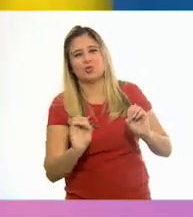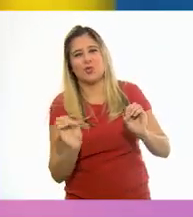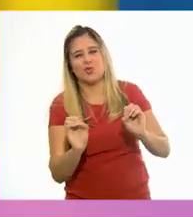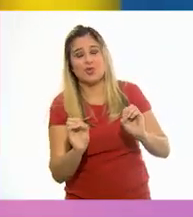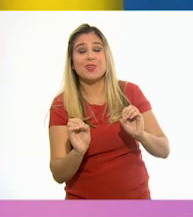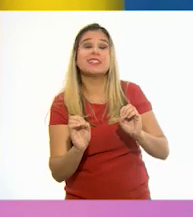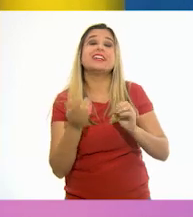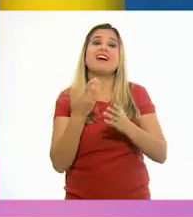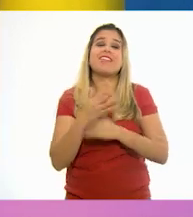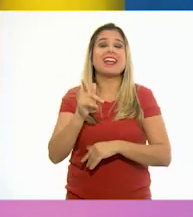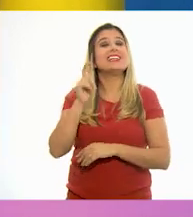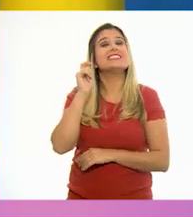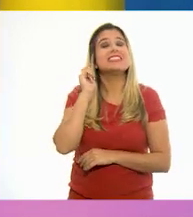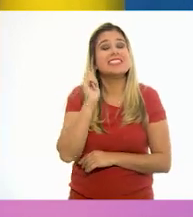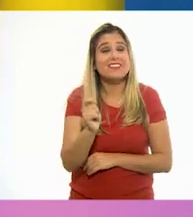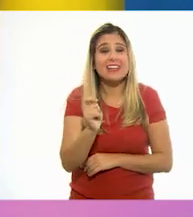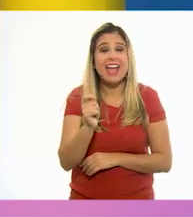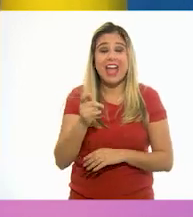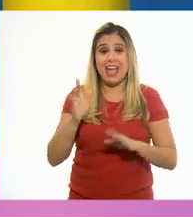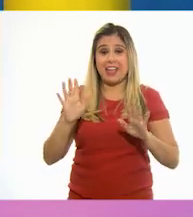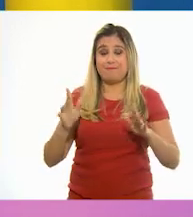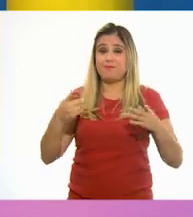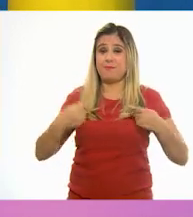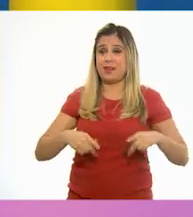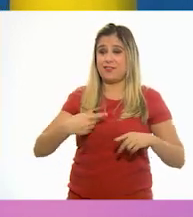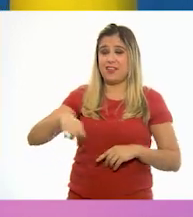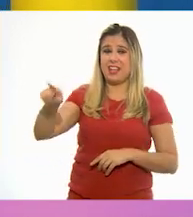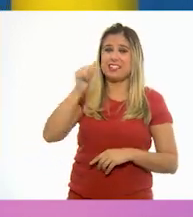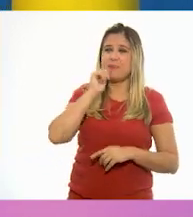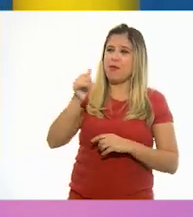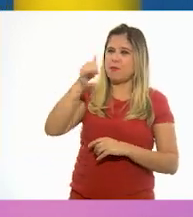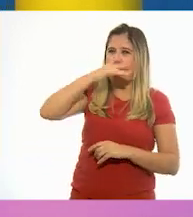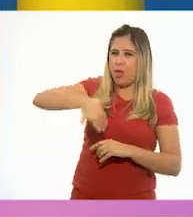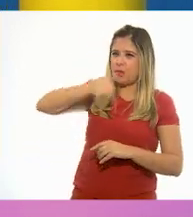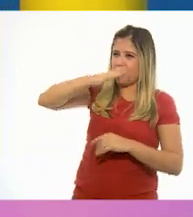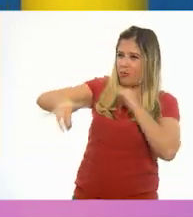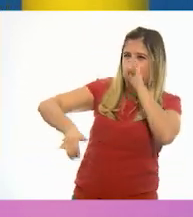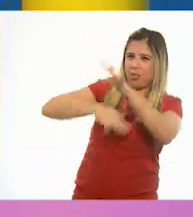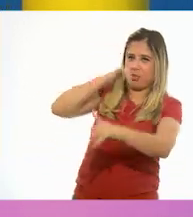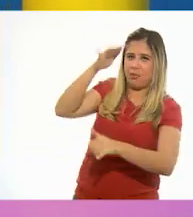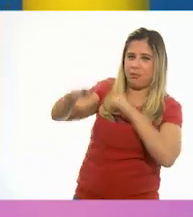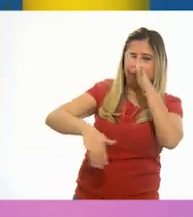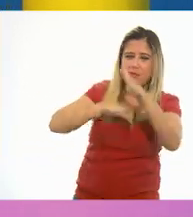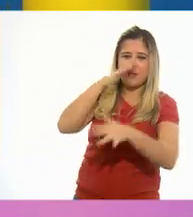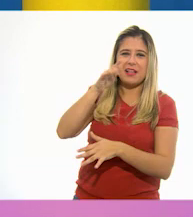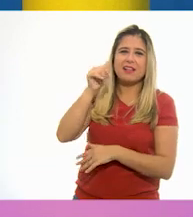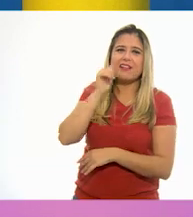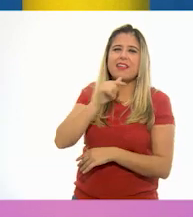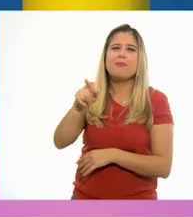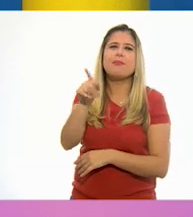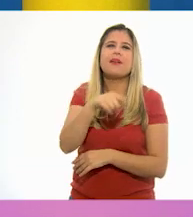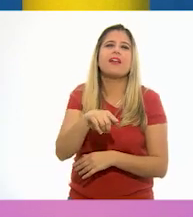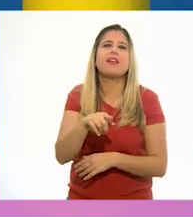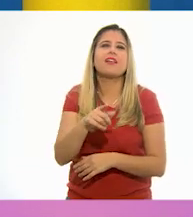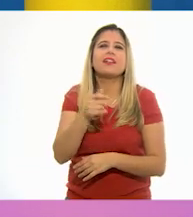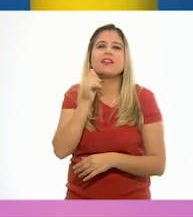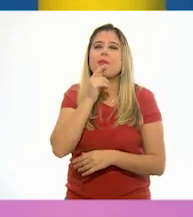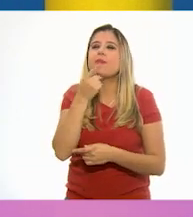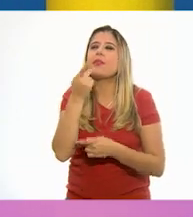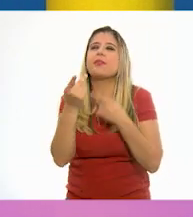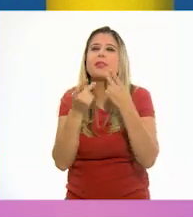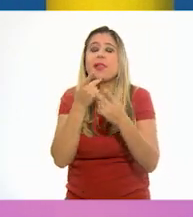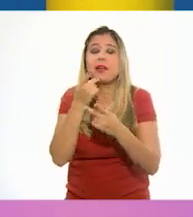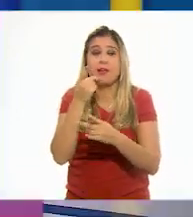Y además significa que cuando alguien te está amenazando, pues, por lo regular, nunca cumplen sus